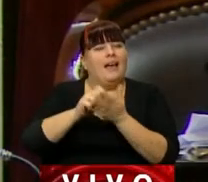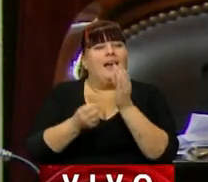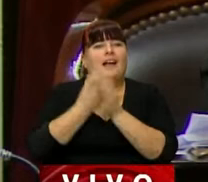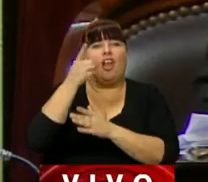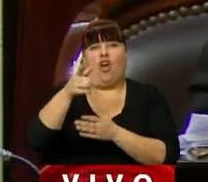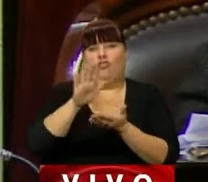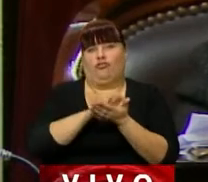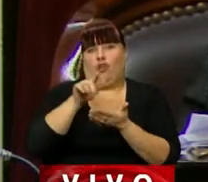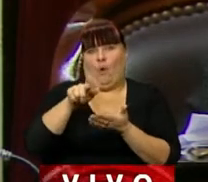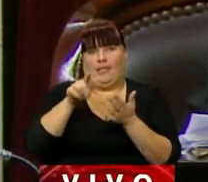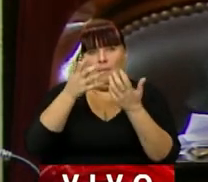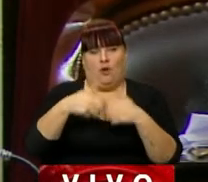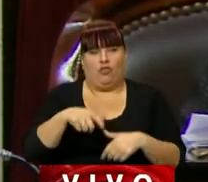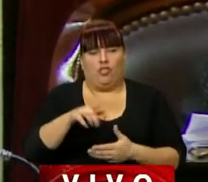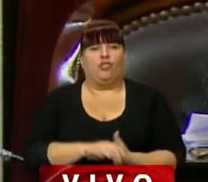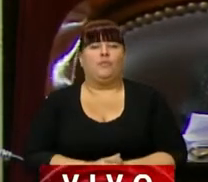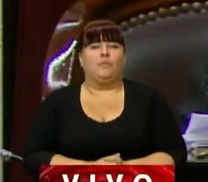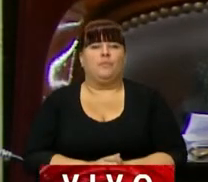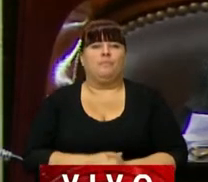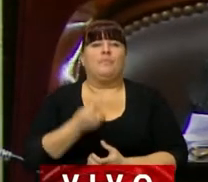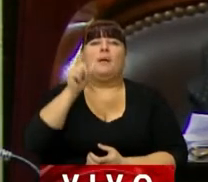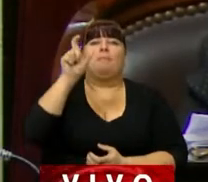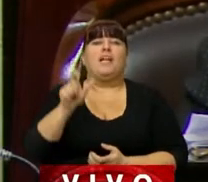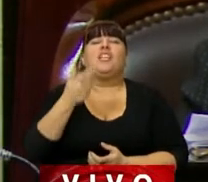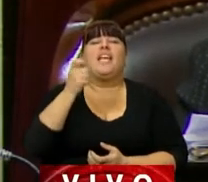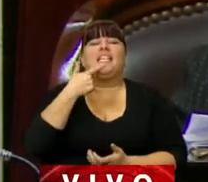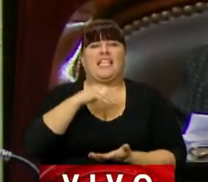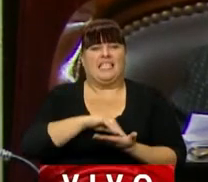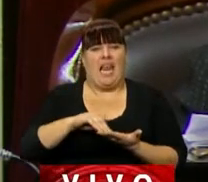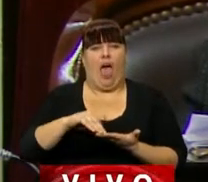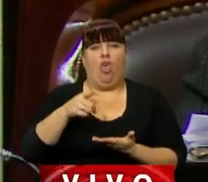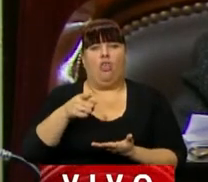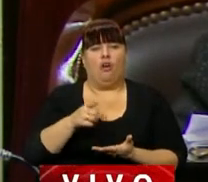esta posibilidad en la persona del senador